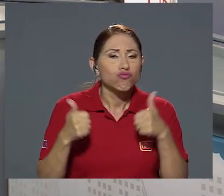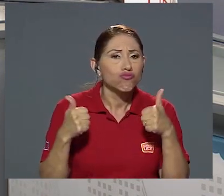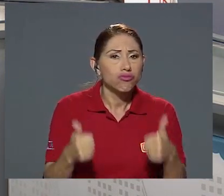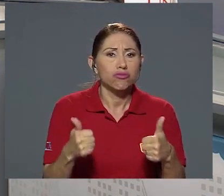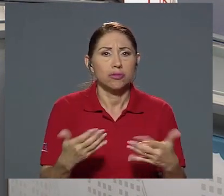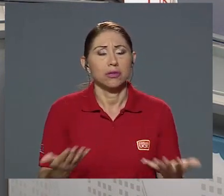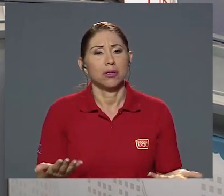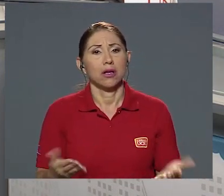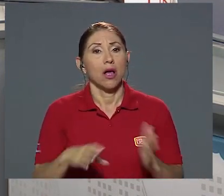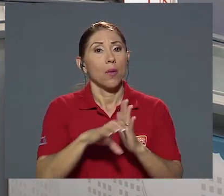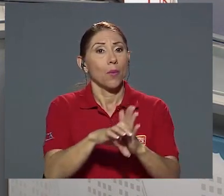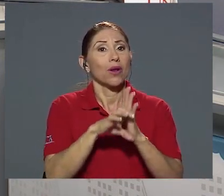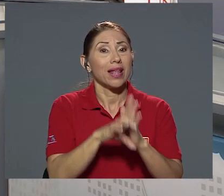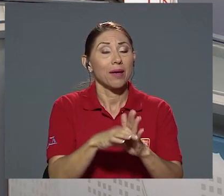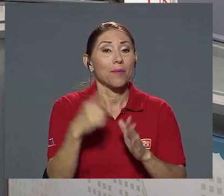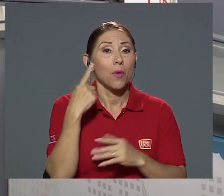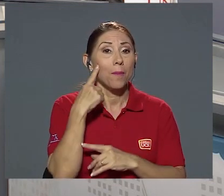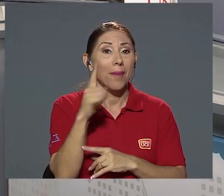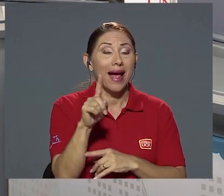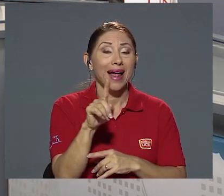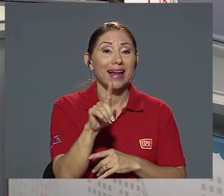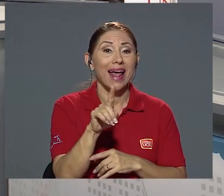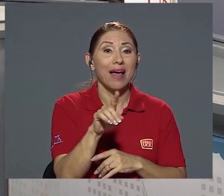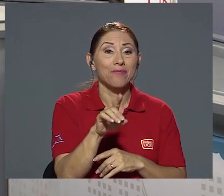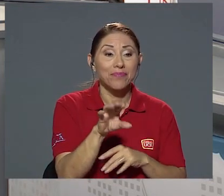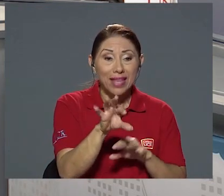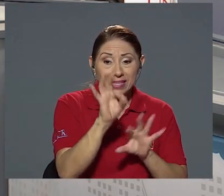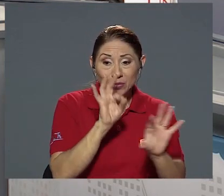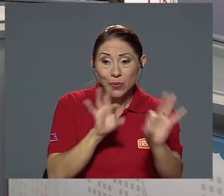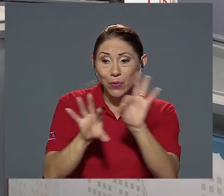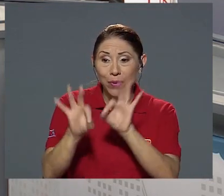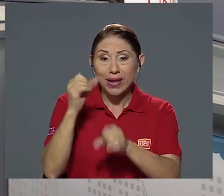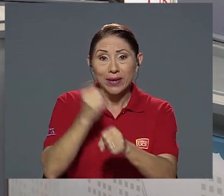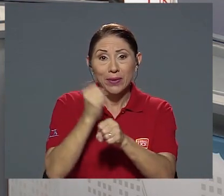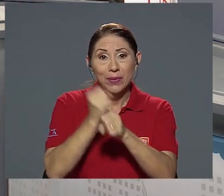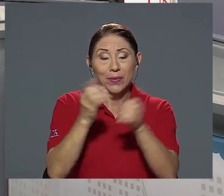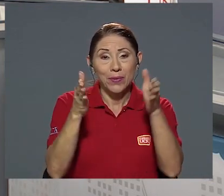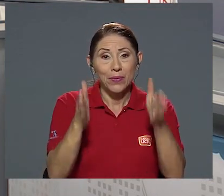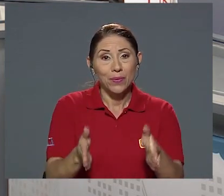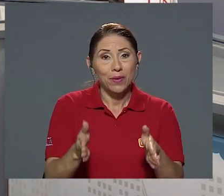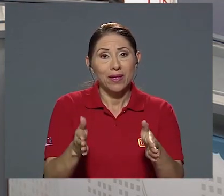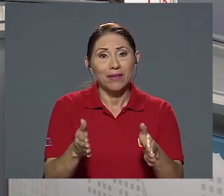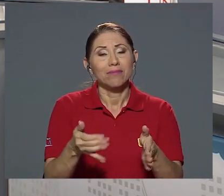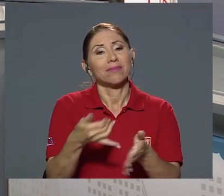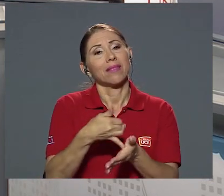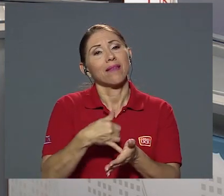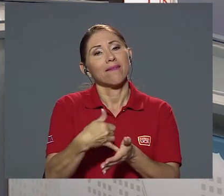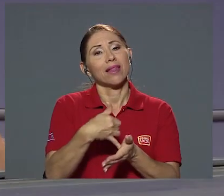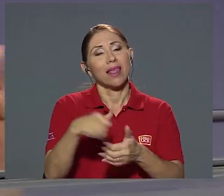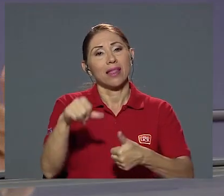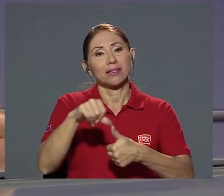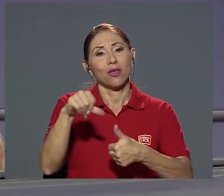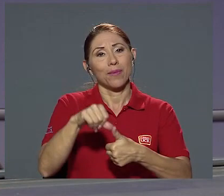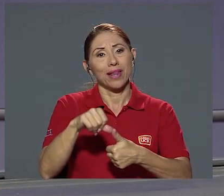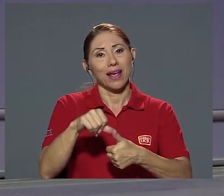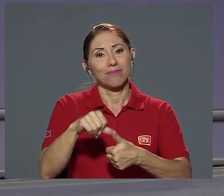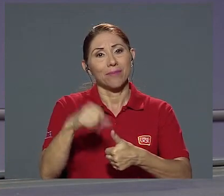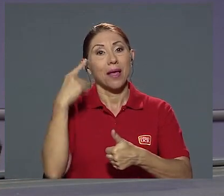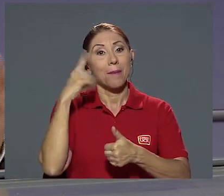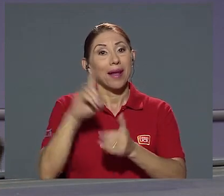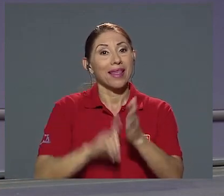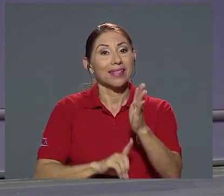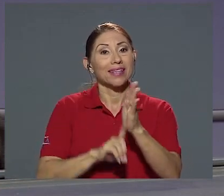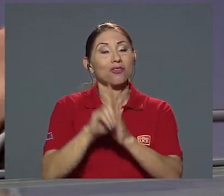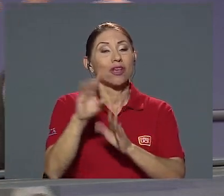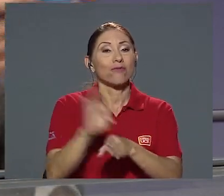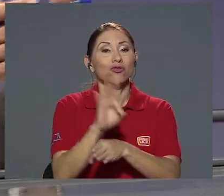personal en Centroamérica sigue siendo una debilidad clave para desarrollar las funciones que típicamente se le dan al Estado